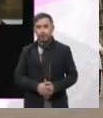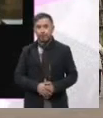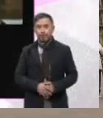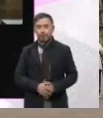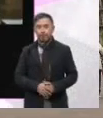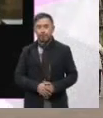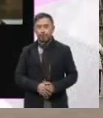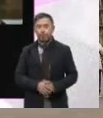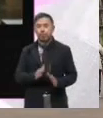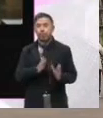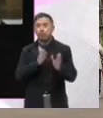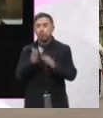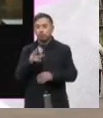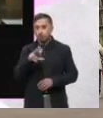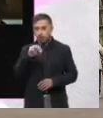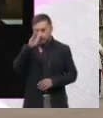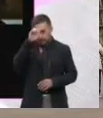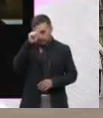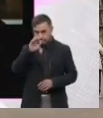¿En contra?